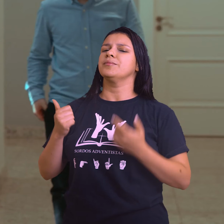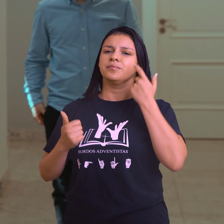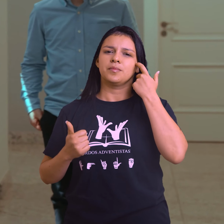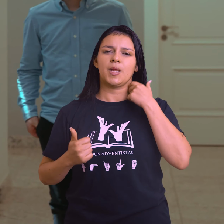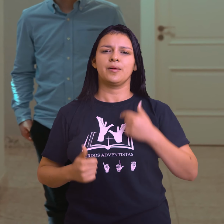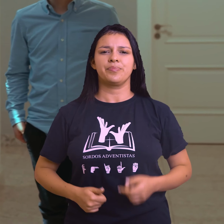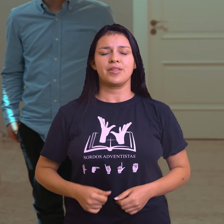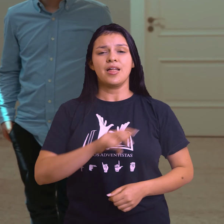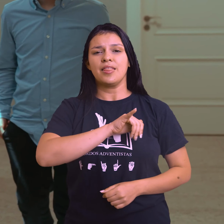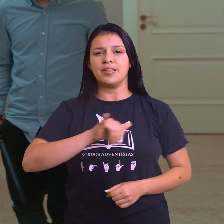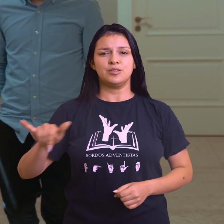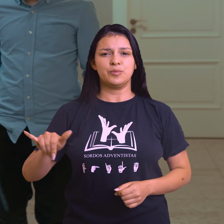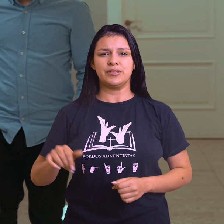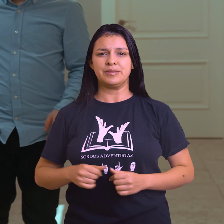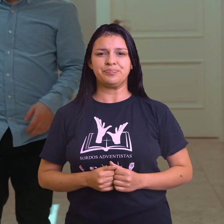Y algún tiempo después,